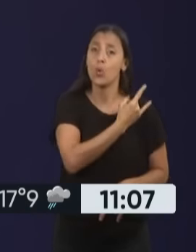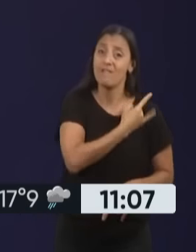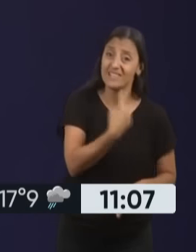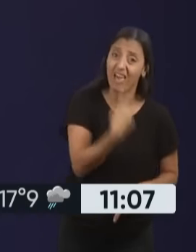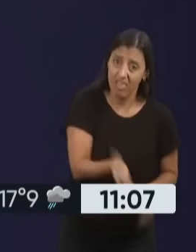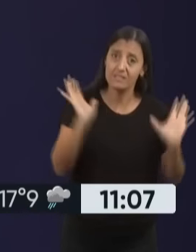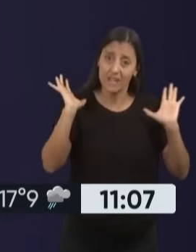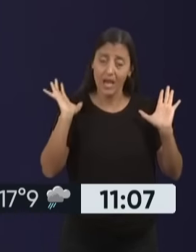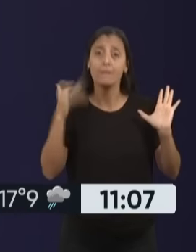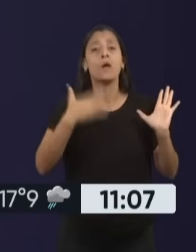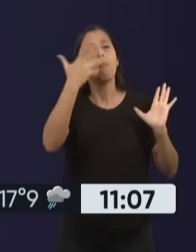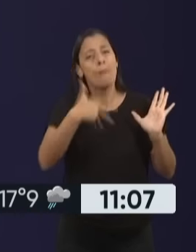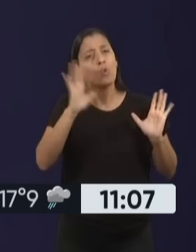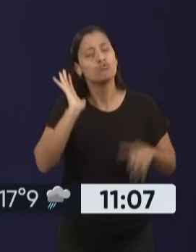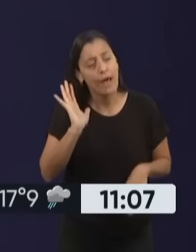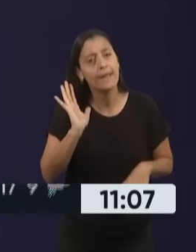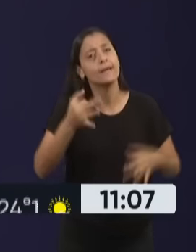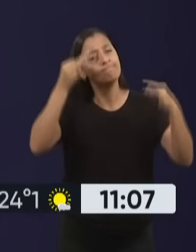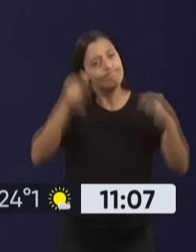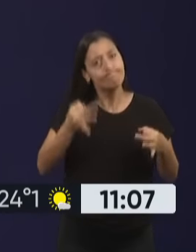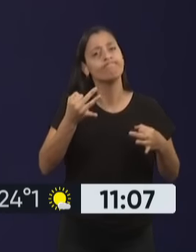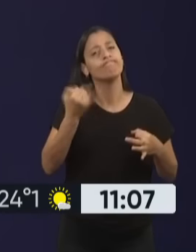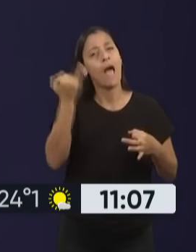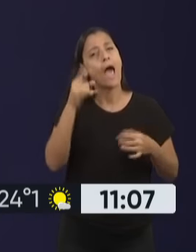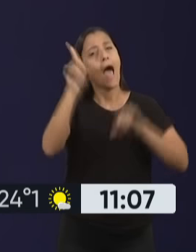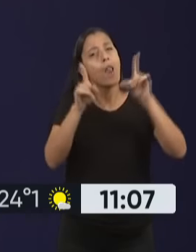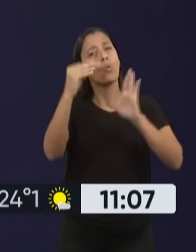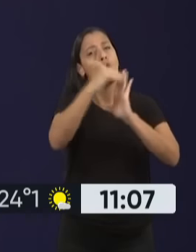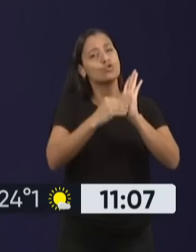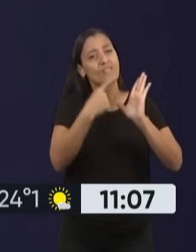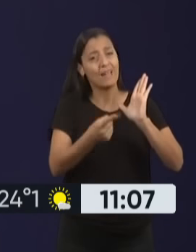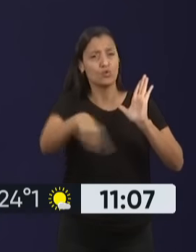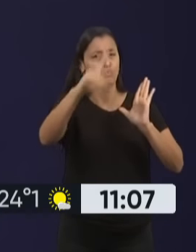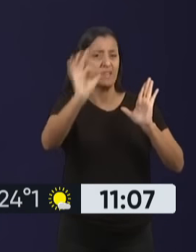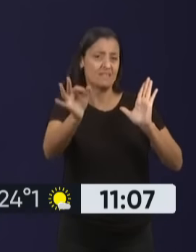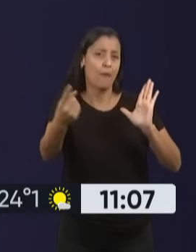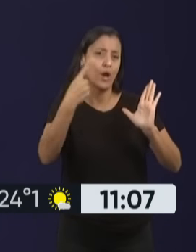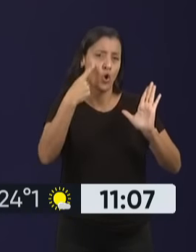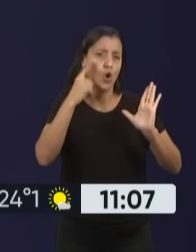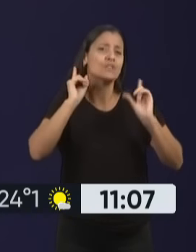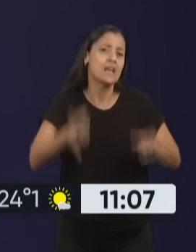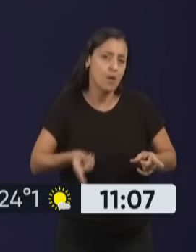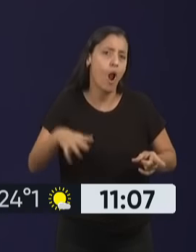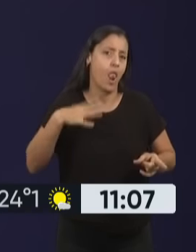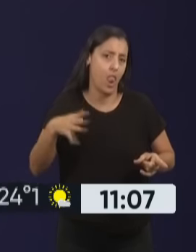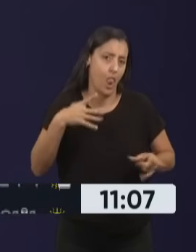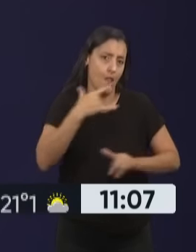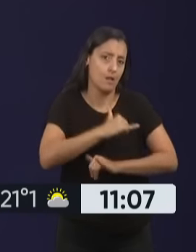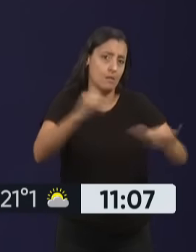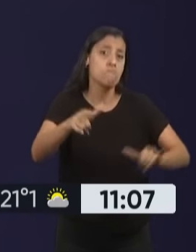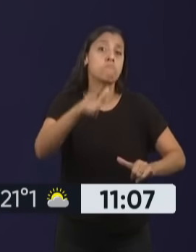universidades me gustaría sincerar algunos datos que ya ustedes conocen pero que